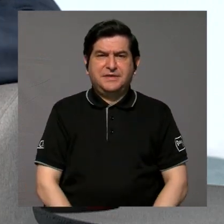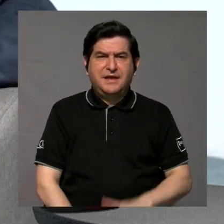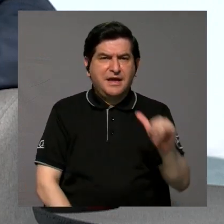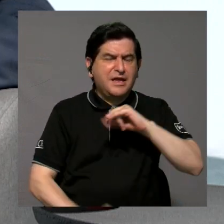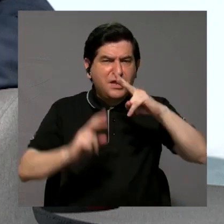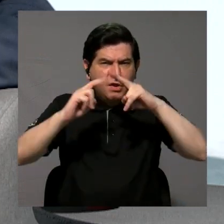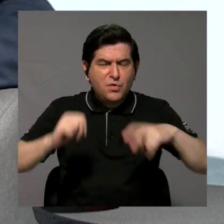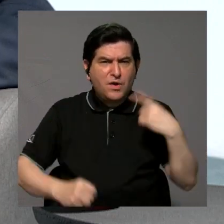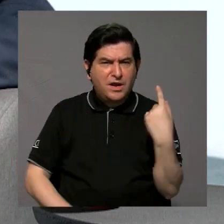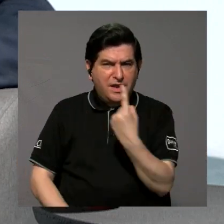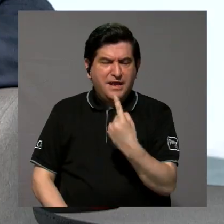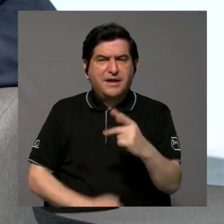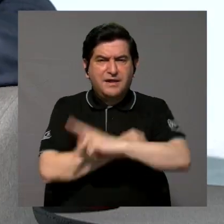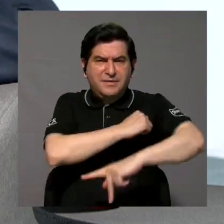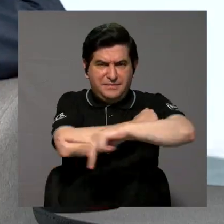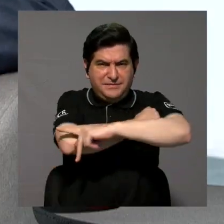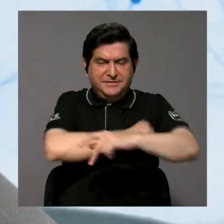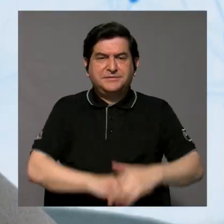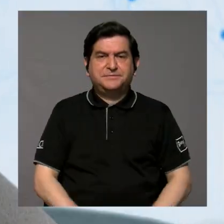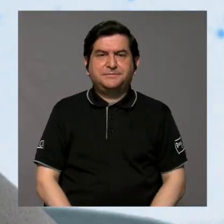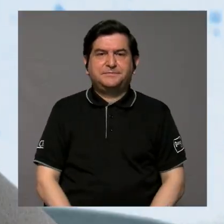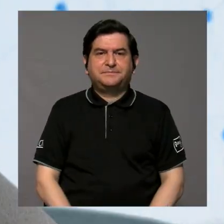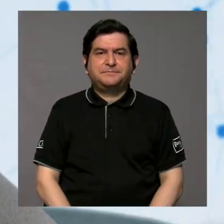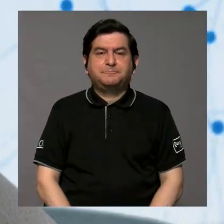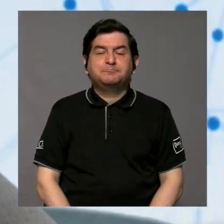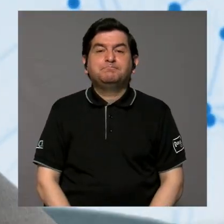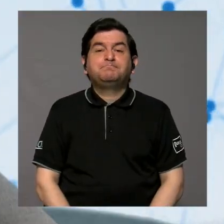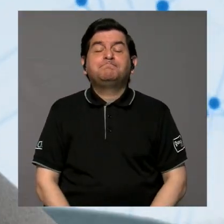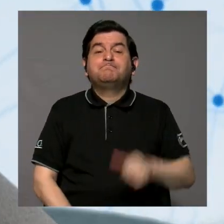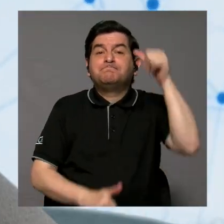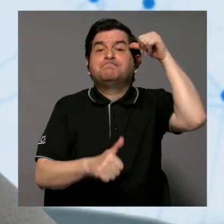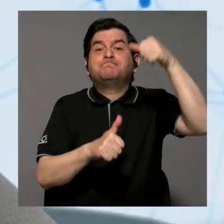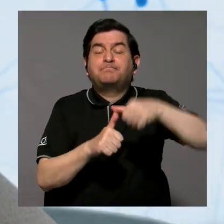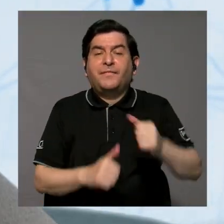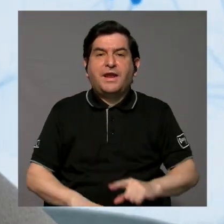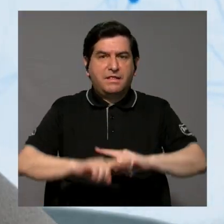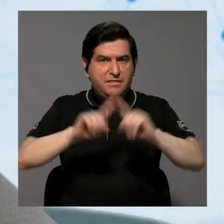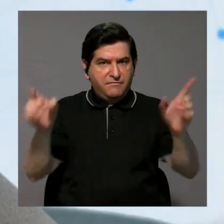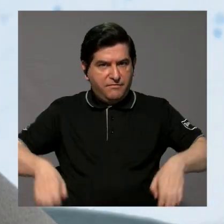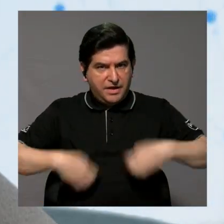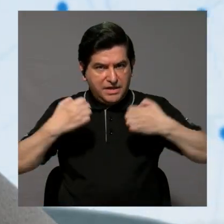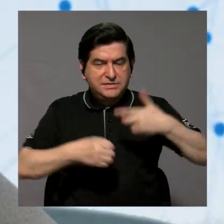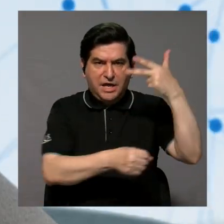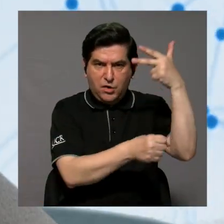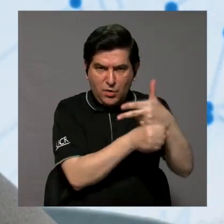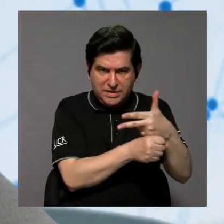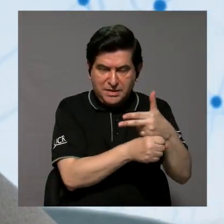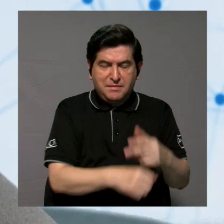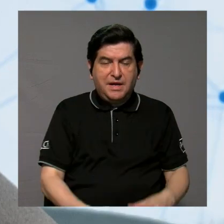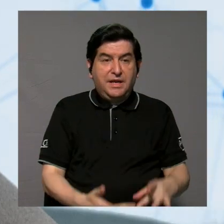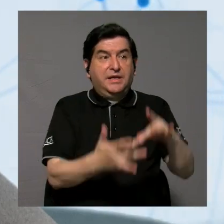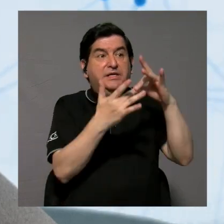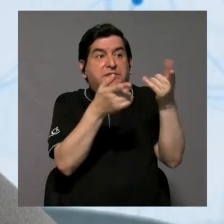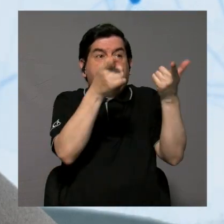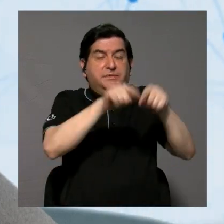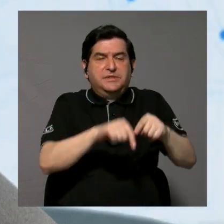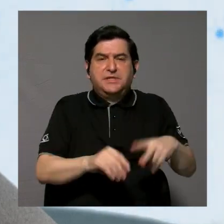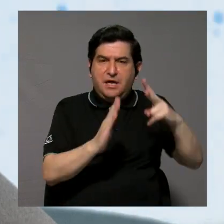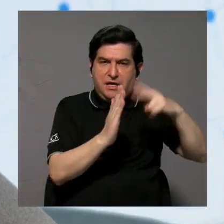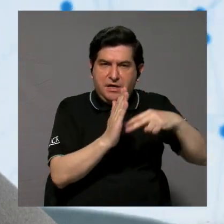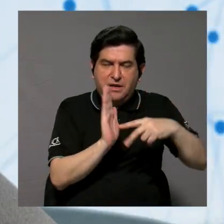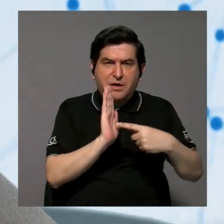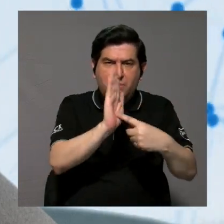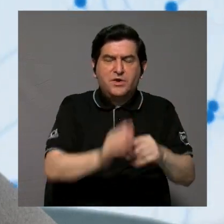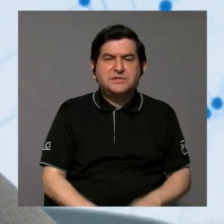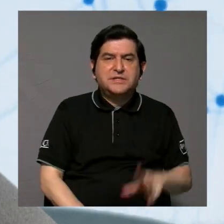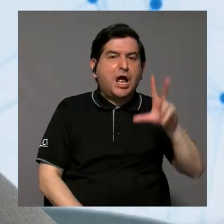análisis en cada uno de esos 4 países. Claro, ahí tenemos que tener en consideración también las diferencias. Guatemala es un caso particular que la literatura lo encuentra como un